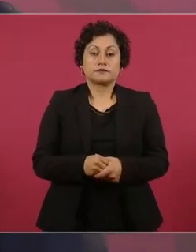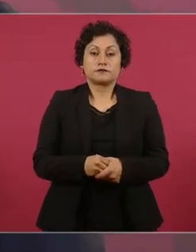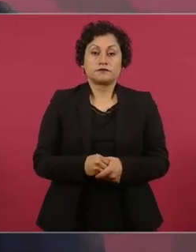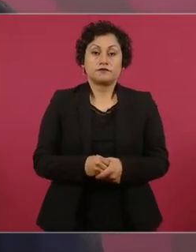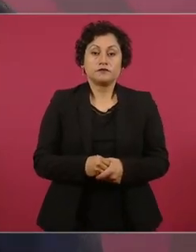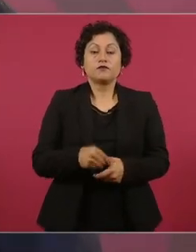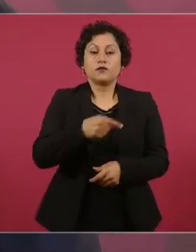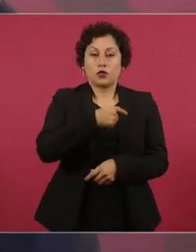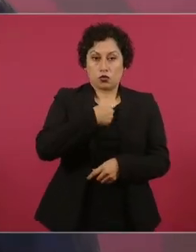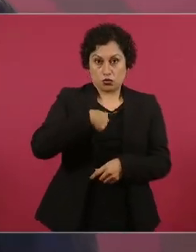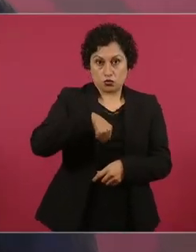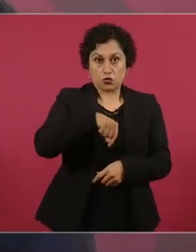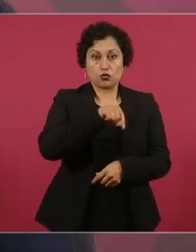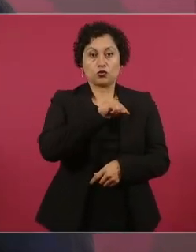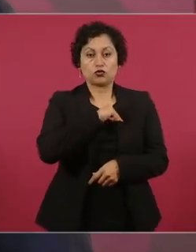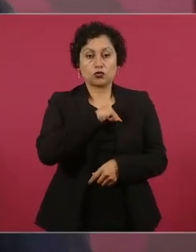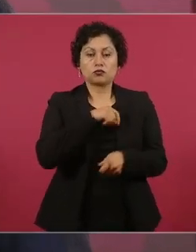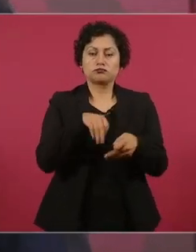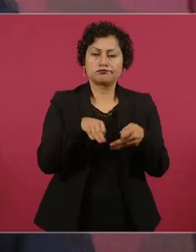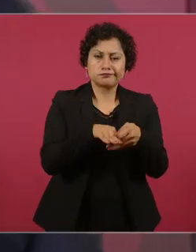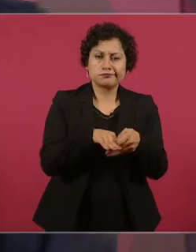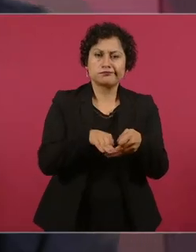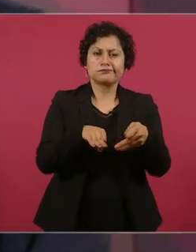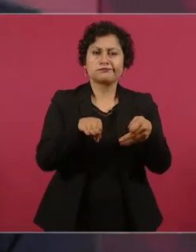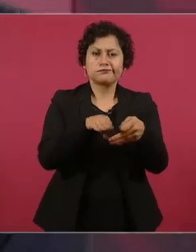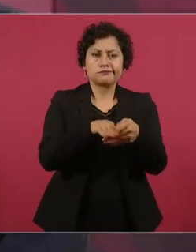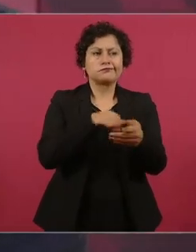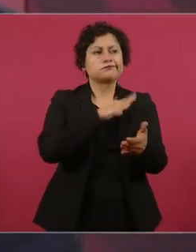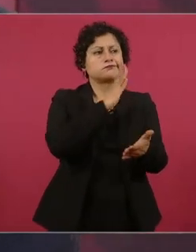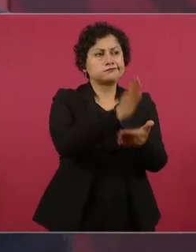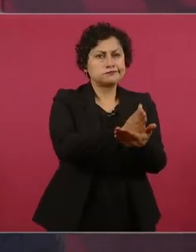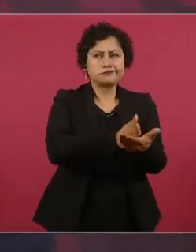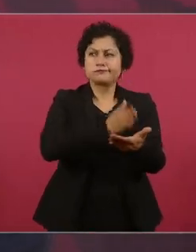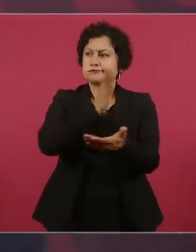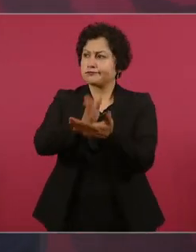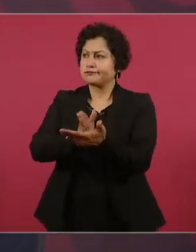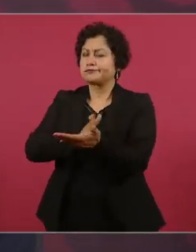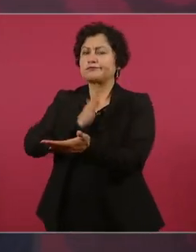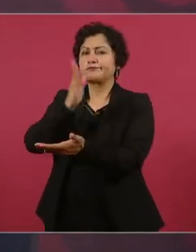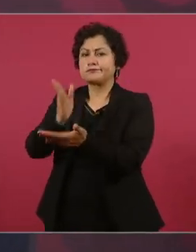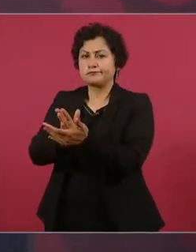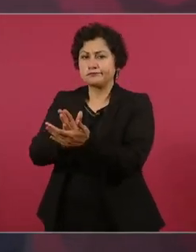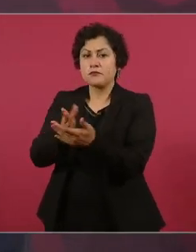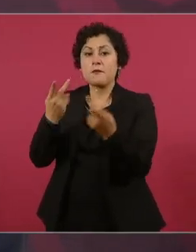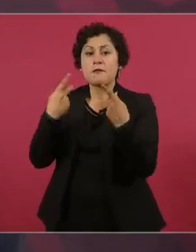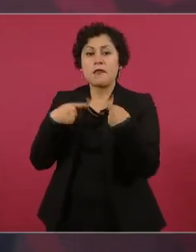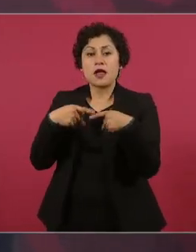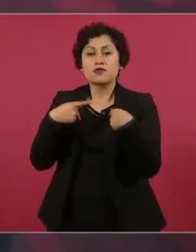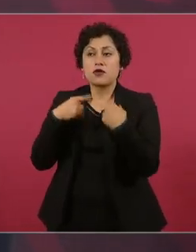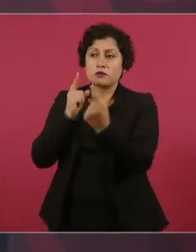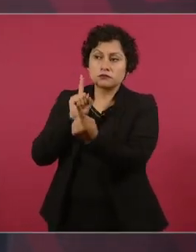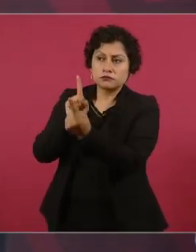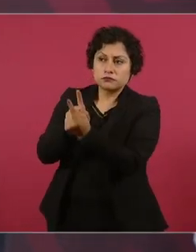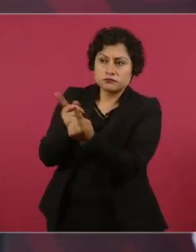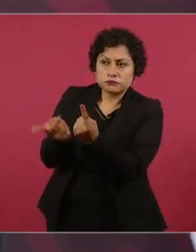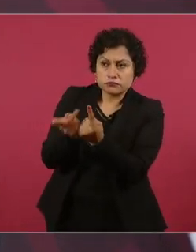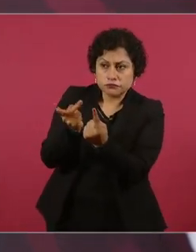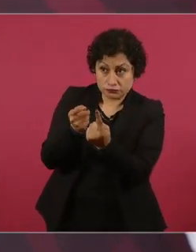una encuesta a la gente, sí se les surtieron todos los medicamentos.